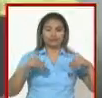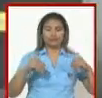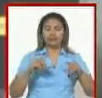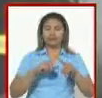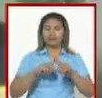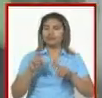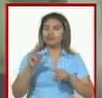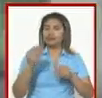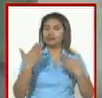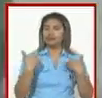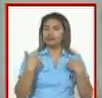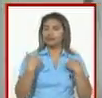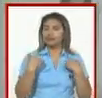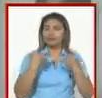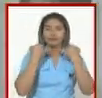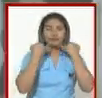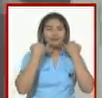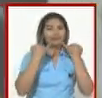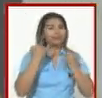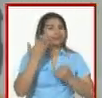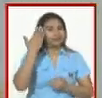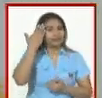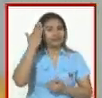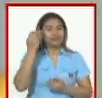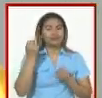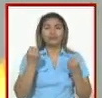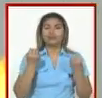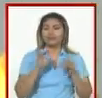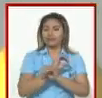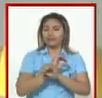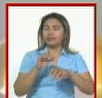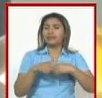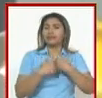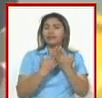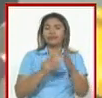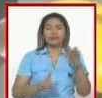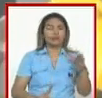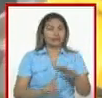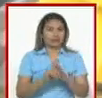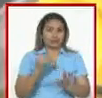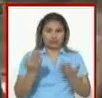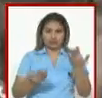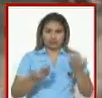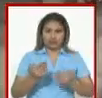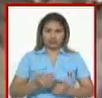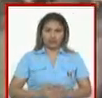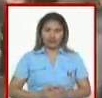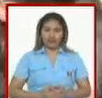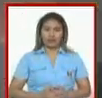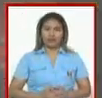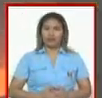pero no no tenemos ninguna información no sabemos absolutamente nada de cómo ocasionados